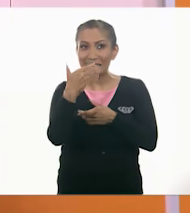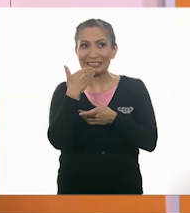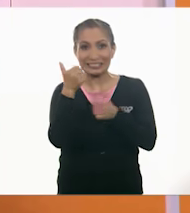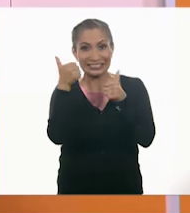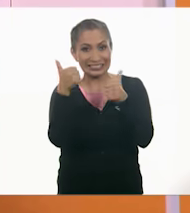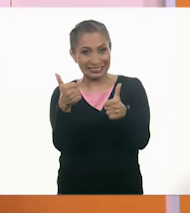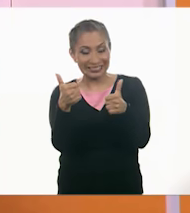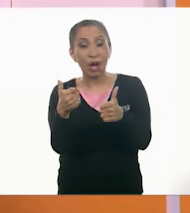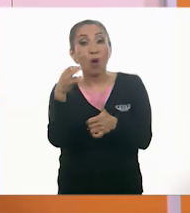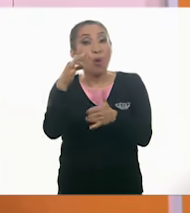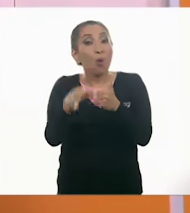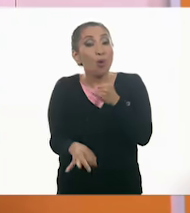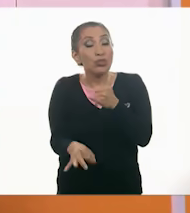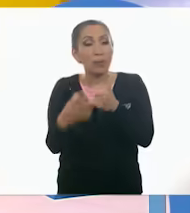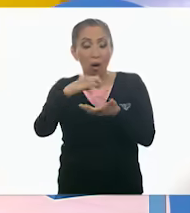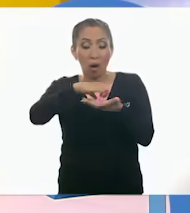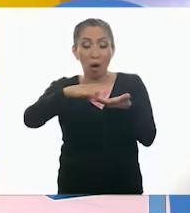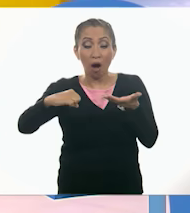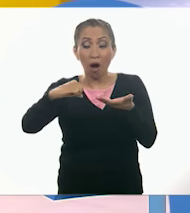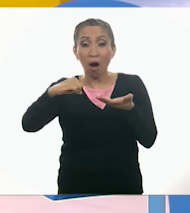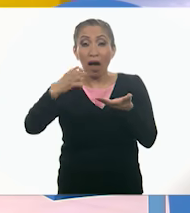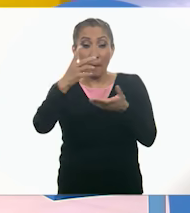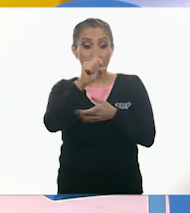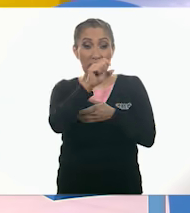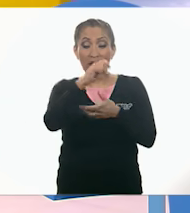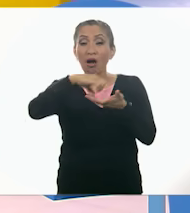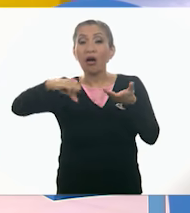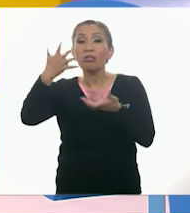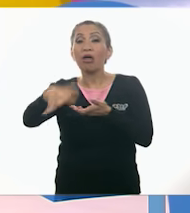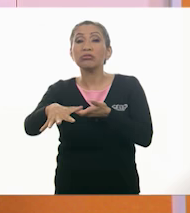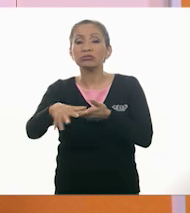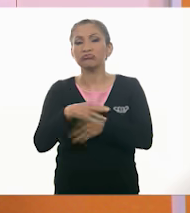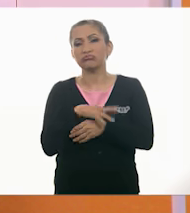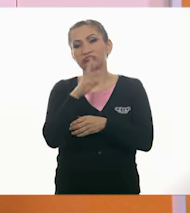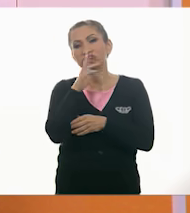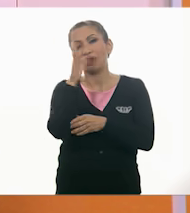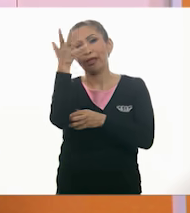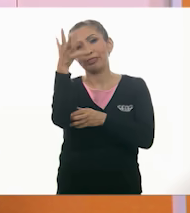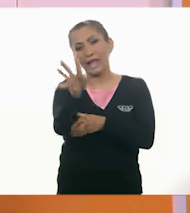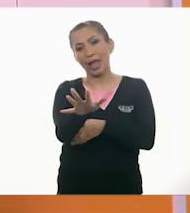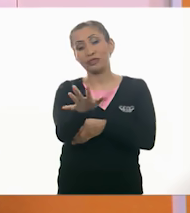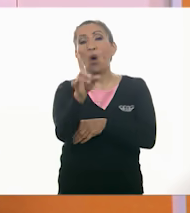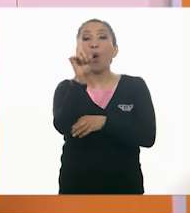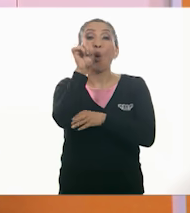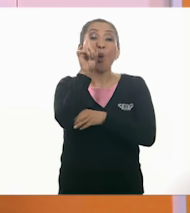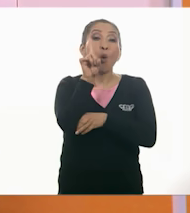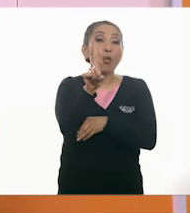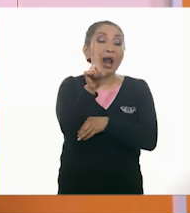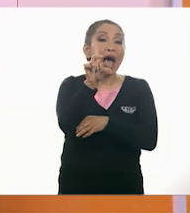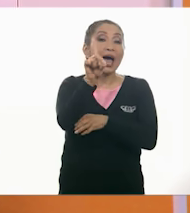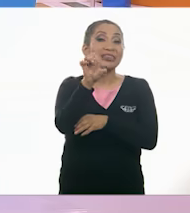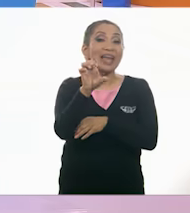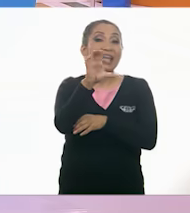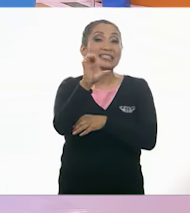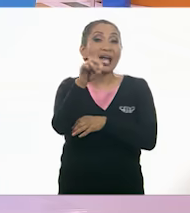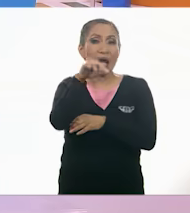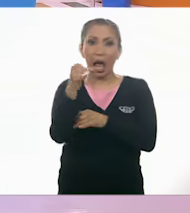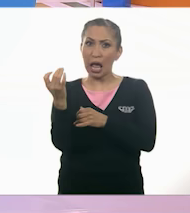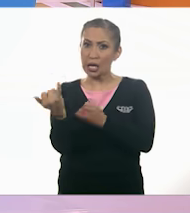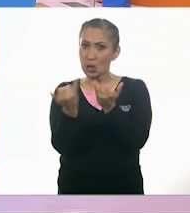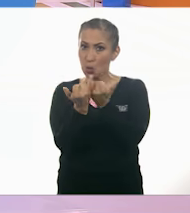Correcto. Y el último, si le resto 20, le quito 10, me queda 10 nada más. 10 o una decena. Ok.